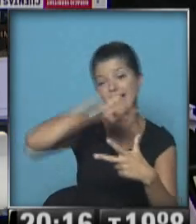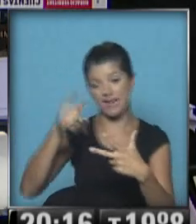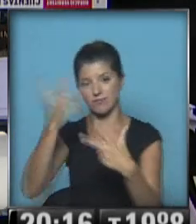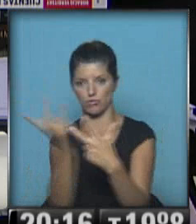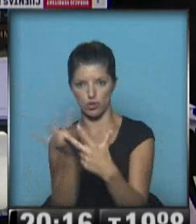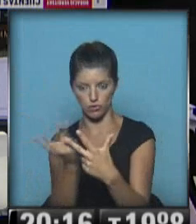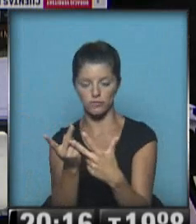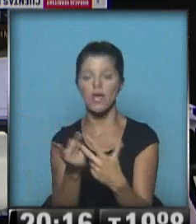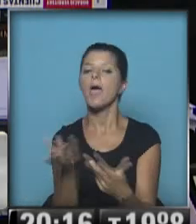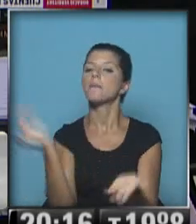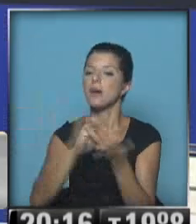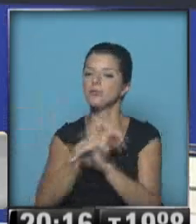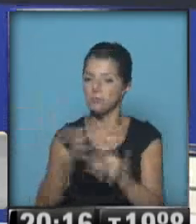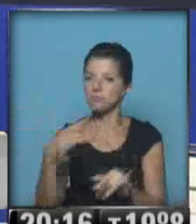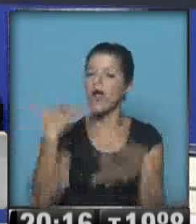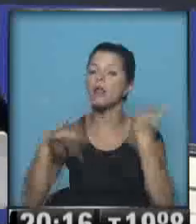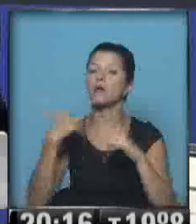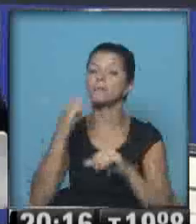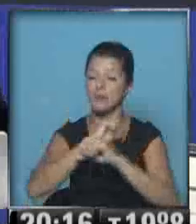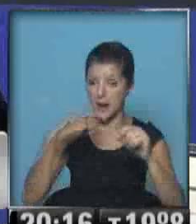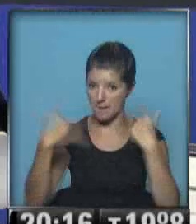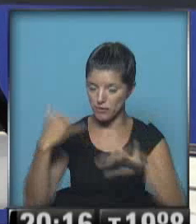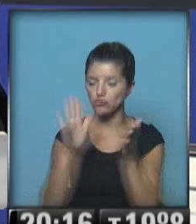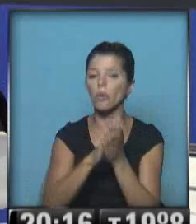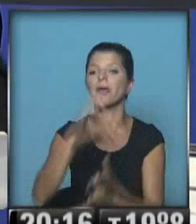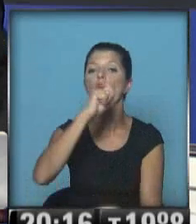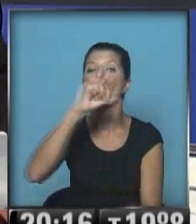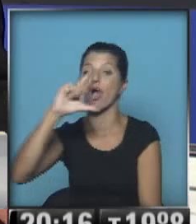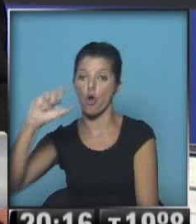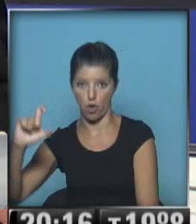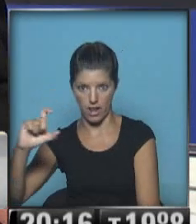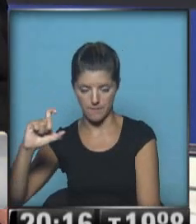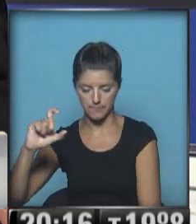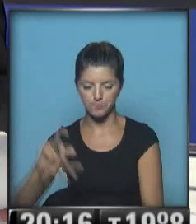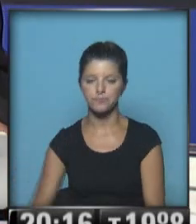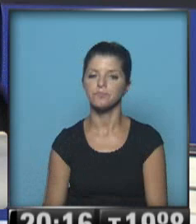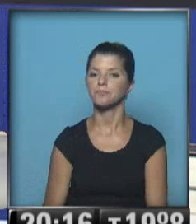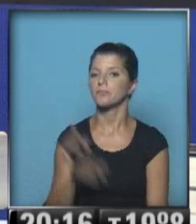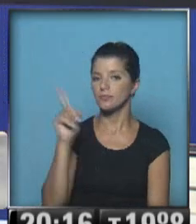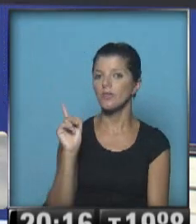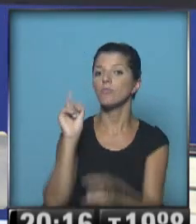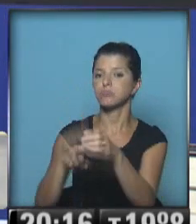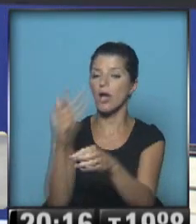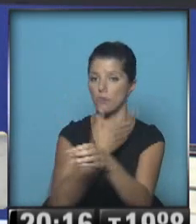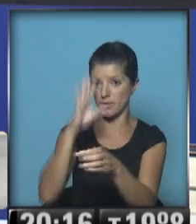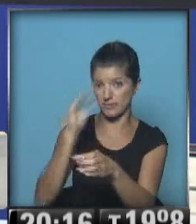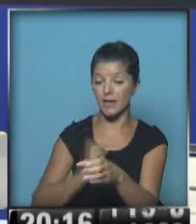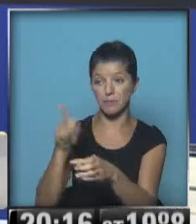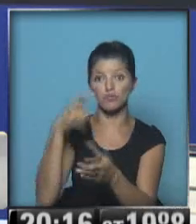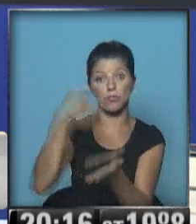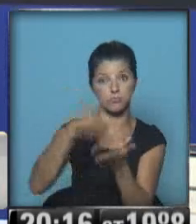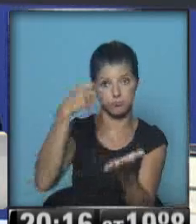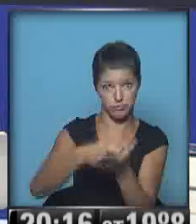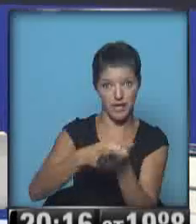material Hay que decir una cosa rápida sobre coca-cola coca-cola que no aparece mucho relacionada a la Dictadura financiaba manuo